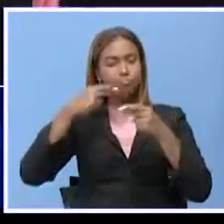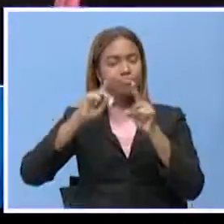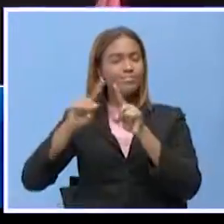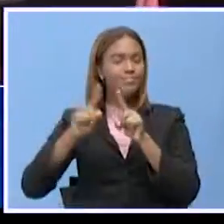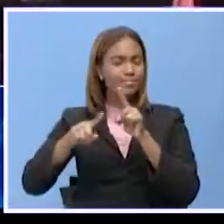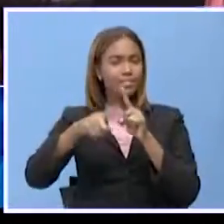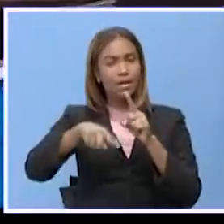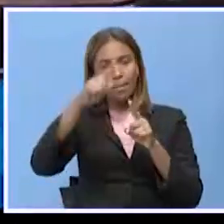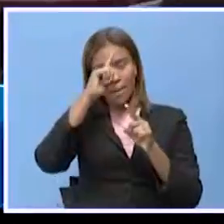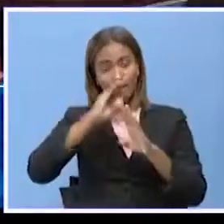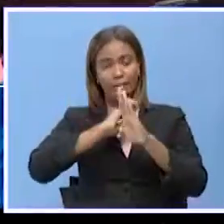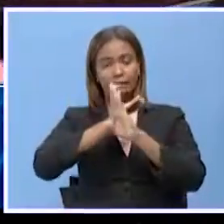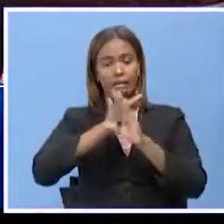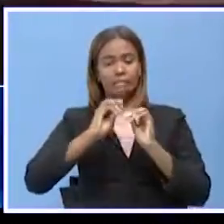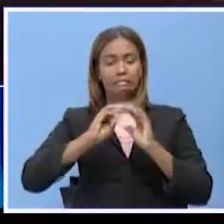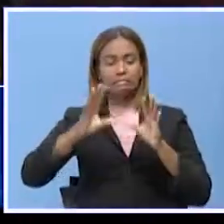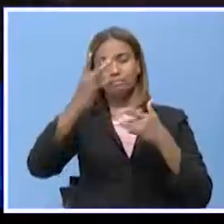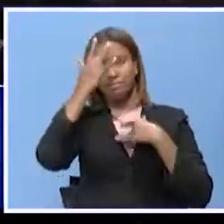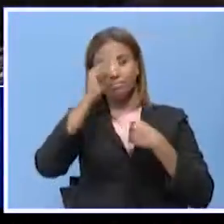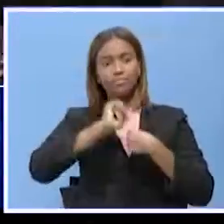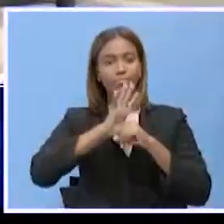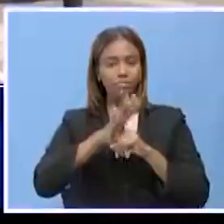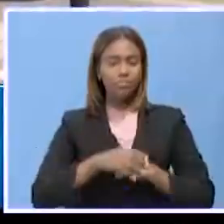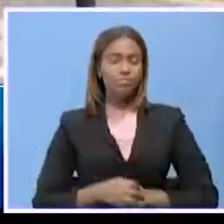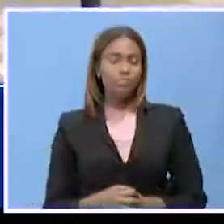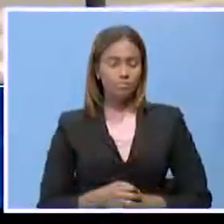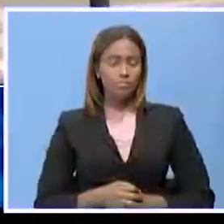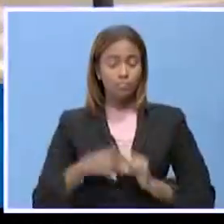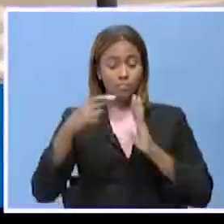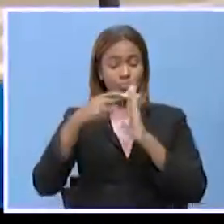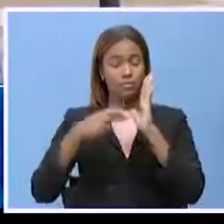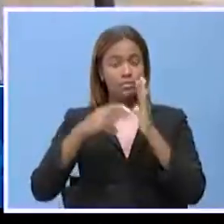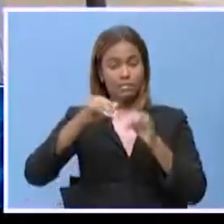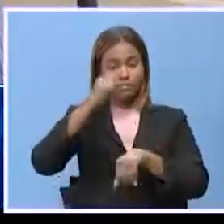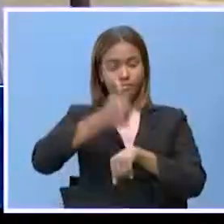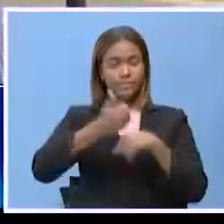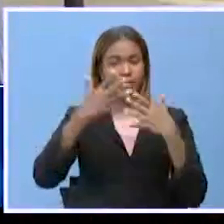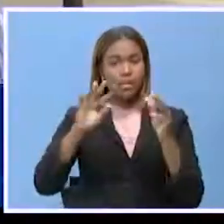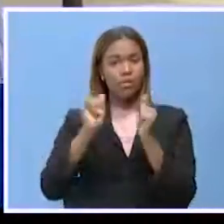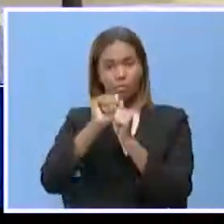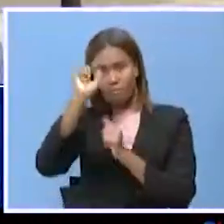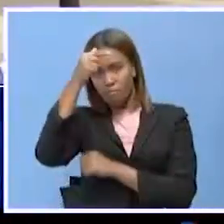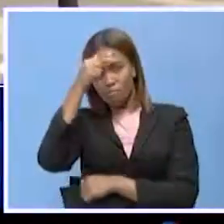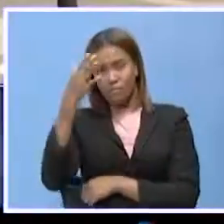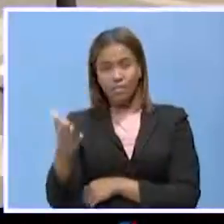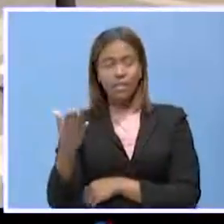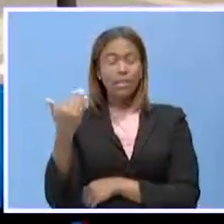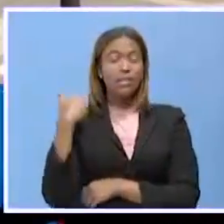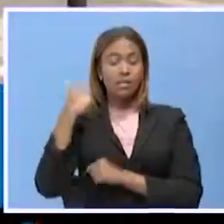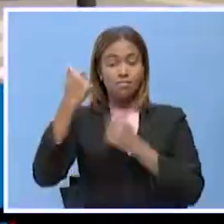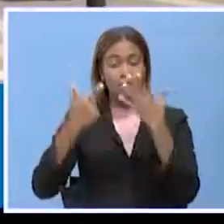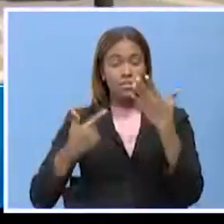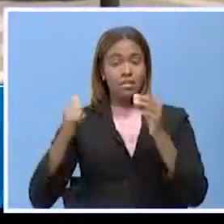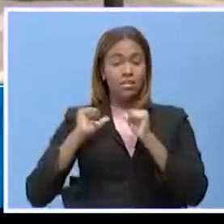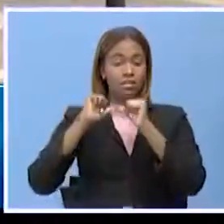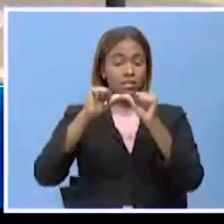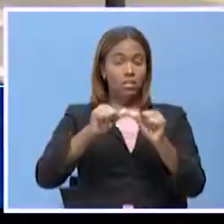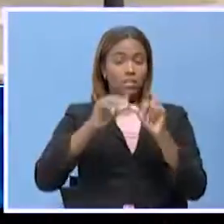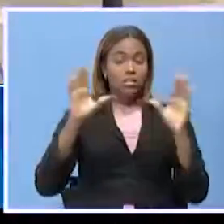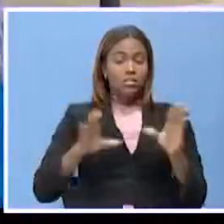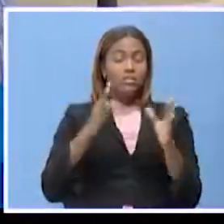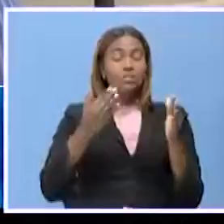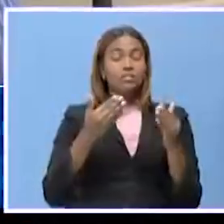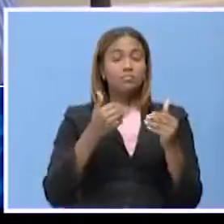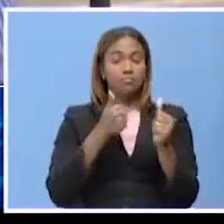restaurantes para evitar la propagación del coronavirus. Con los protocolos preestablecidos con el gobierno, los cuales mantenemos el